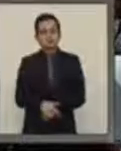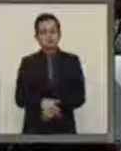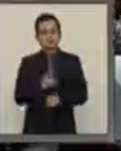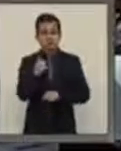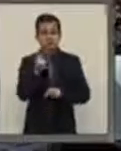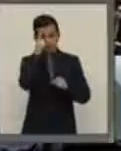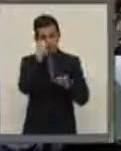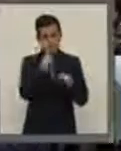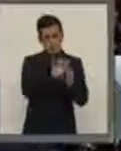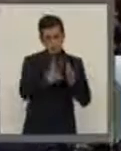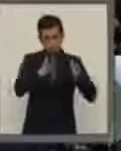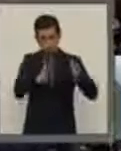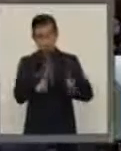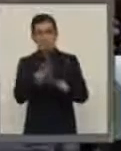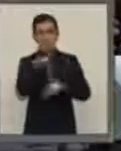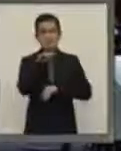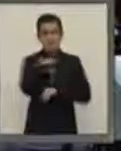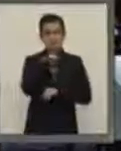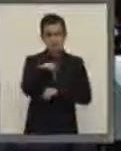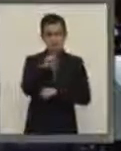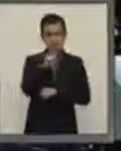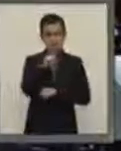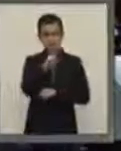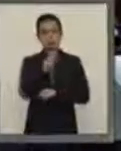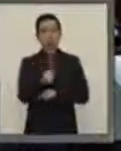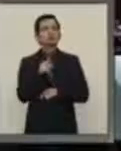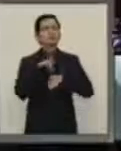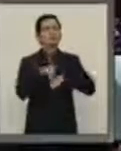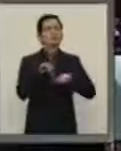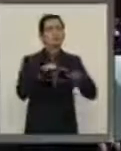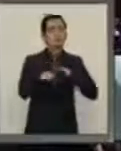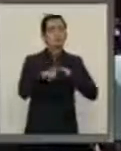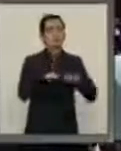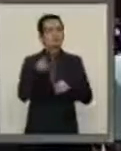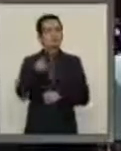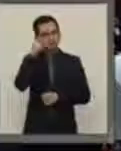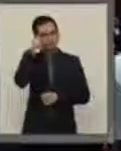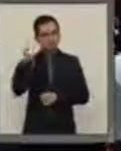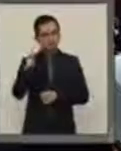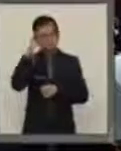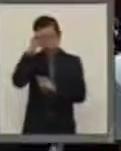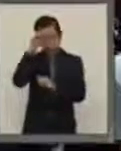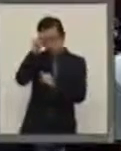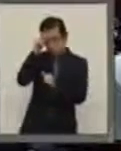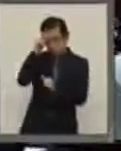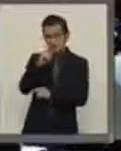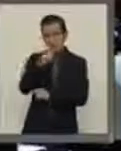o sea, el capítulo de lo laboral, del Tratado de Asociación Transpacífico, o